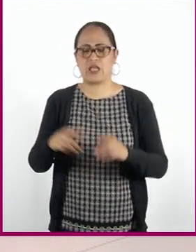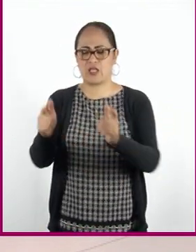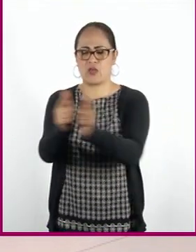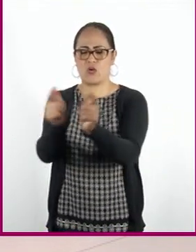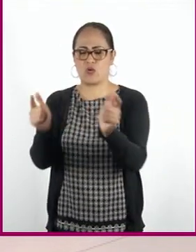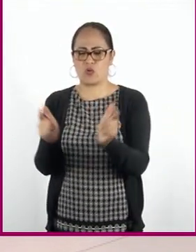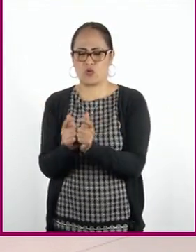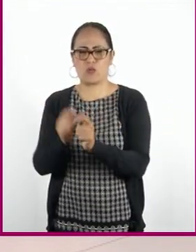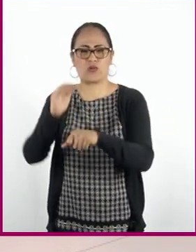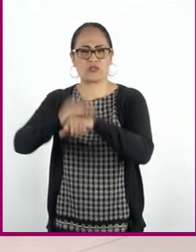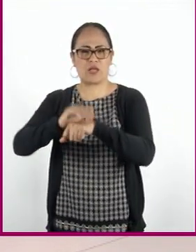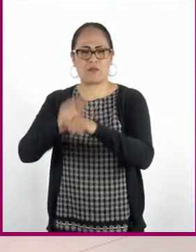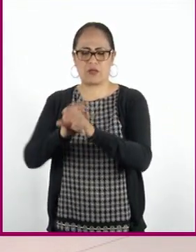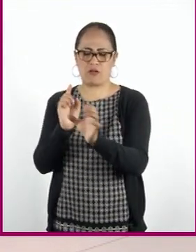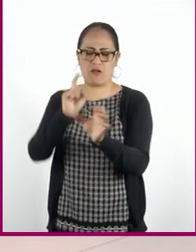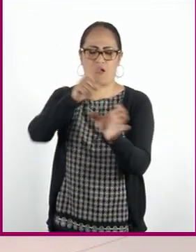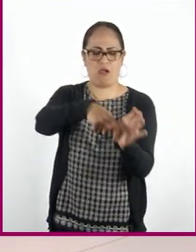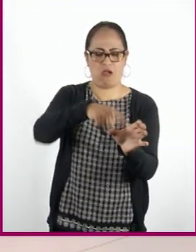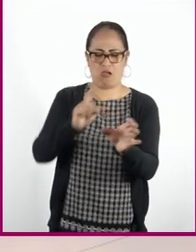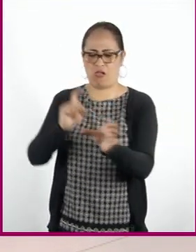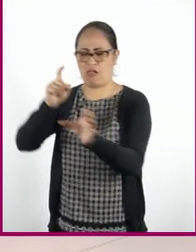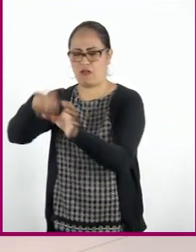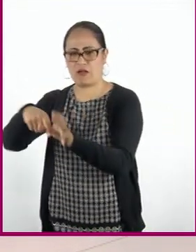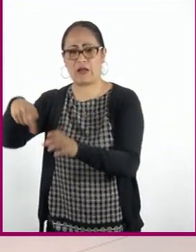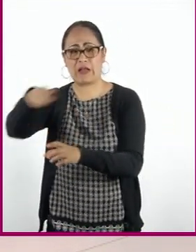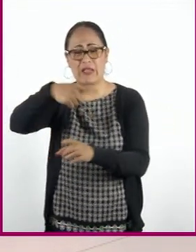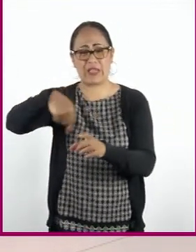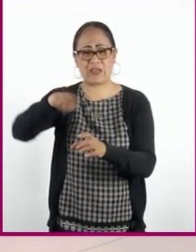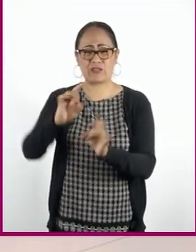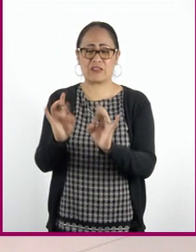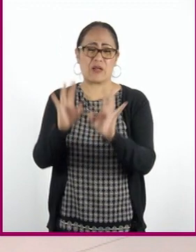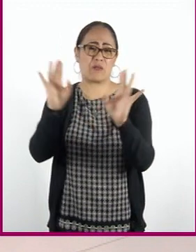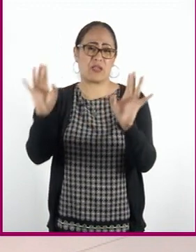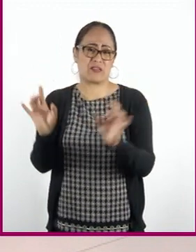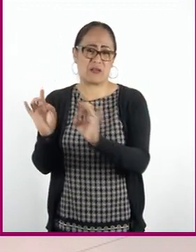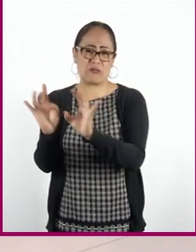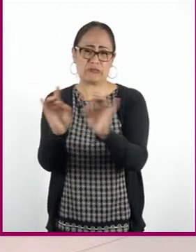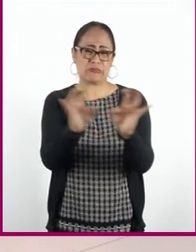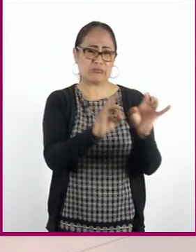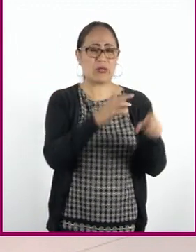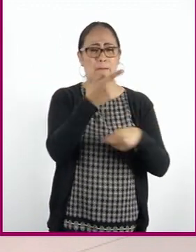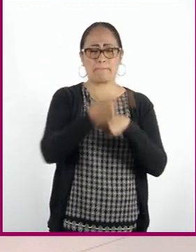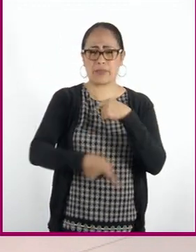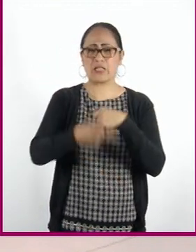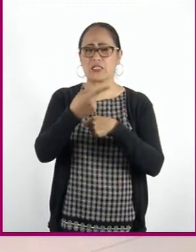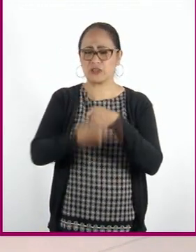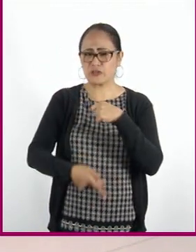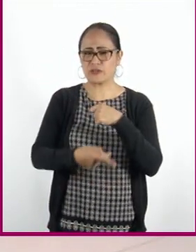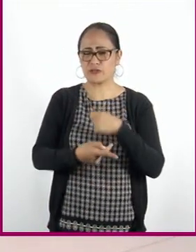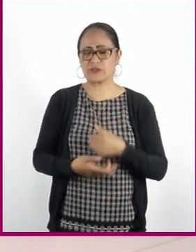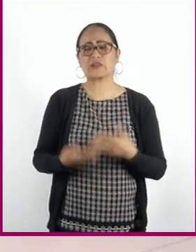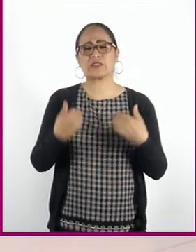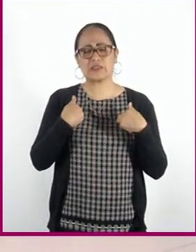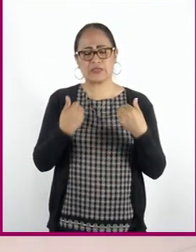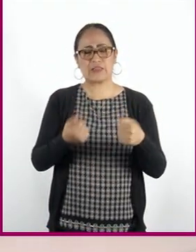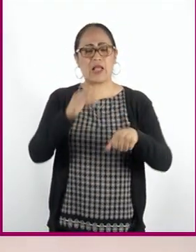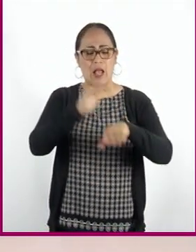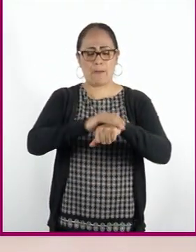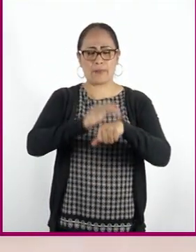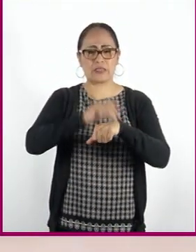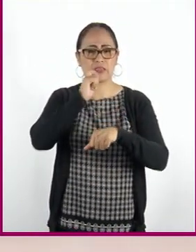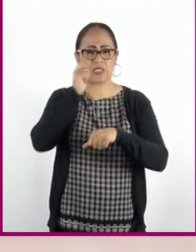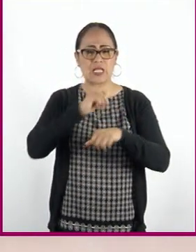grupos de amistades que los pueden conducir a situaciones de riesgo. Debemos comprender que las amistades